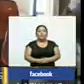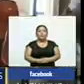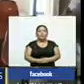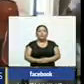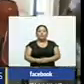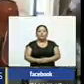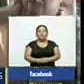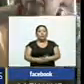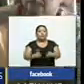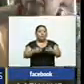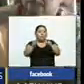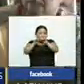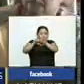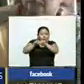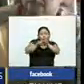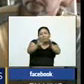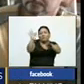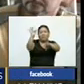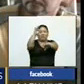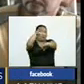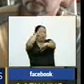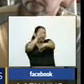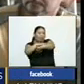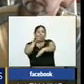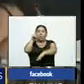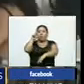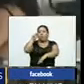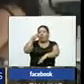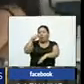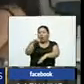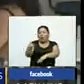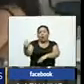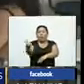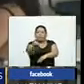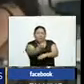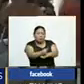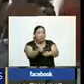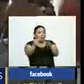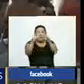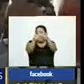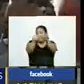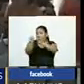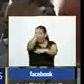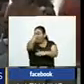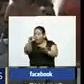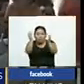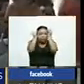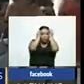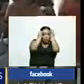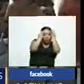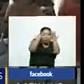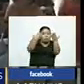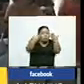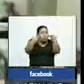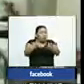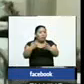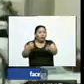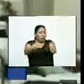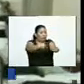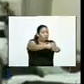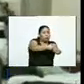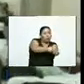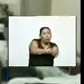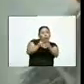El virus del dengue continúa generando preocupación en distintos países. Las hospitalizaciones y casos